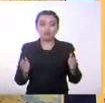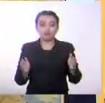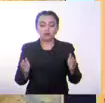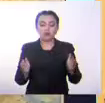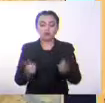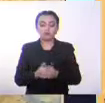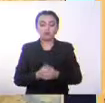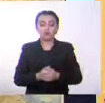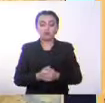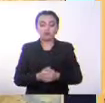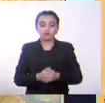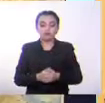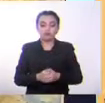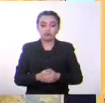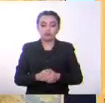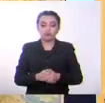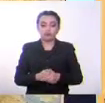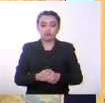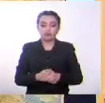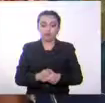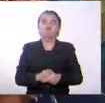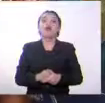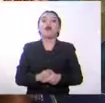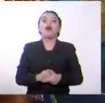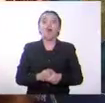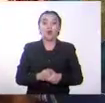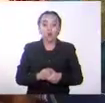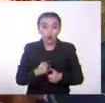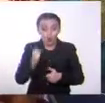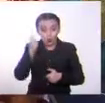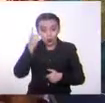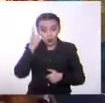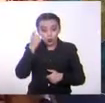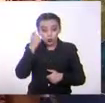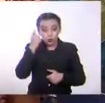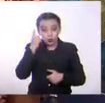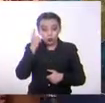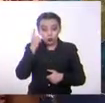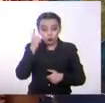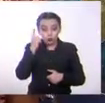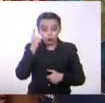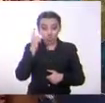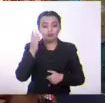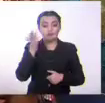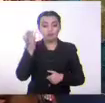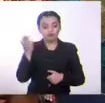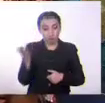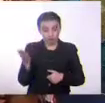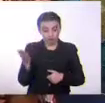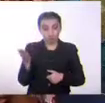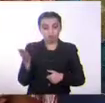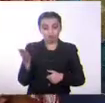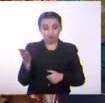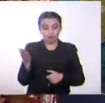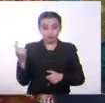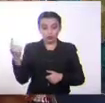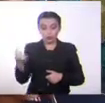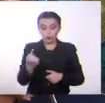ser algún tipo o actuamos en diferentes Ya voy espacios. comprendiendo, es decir, entonces por eso es que no es una